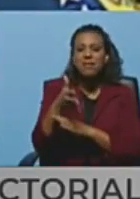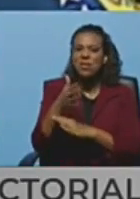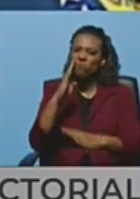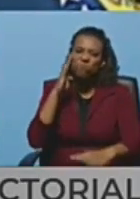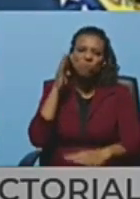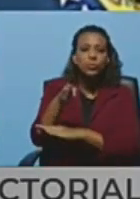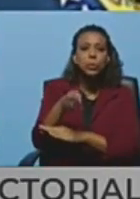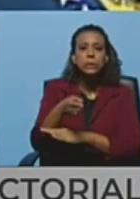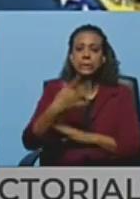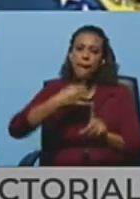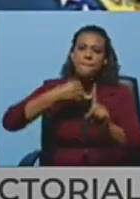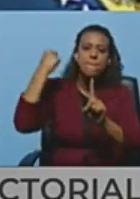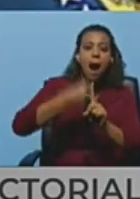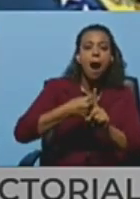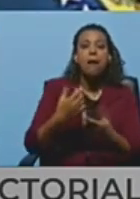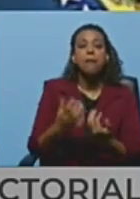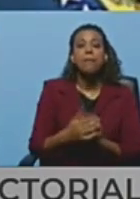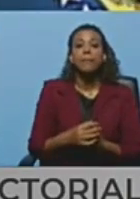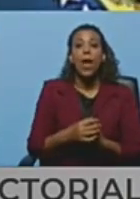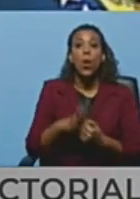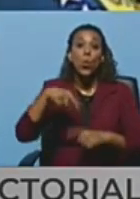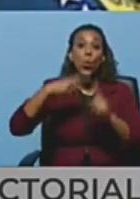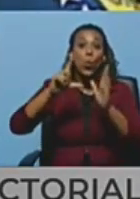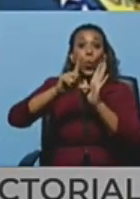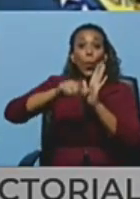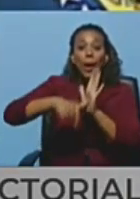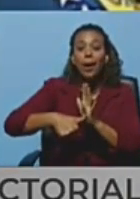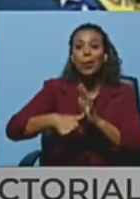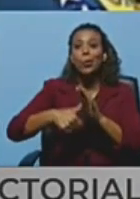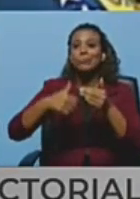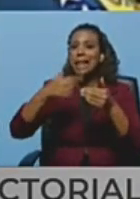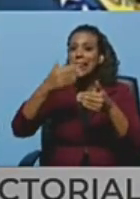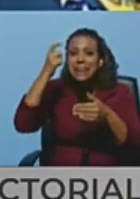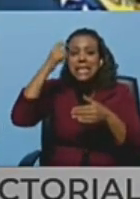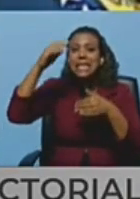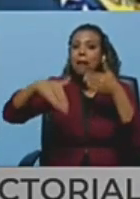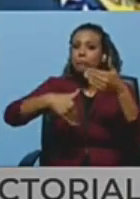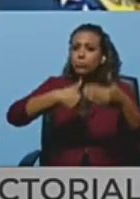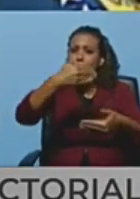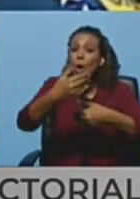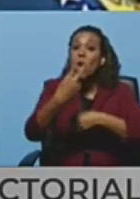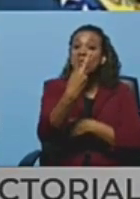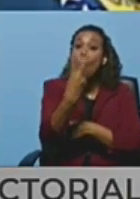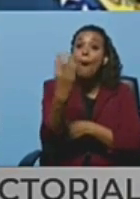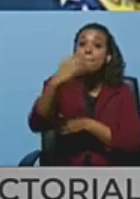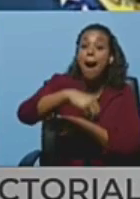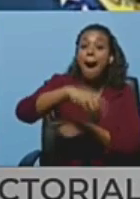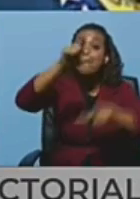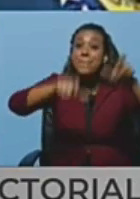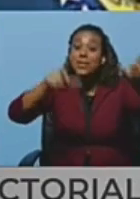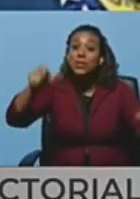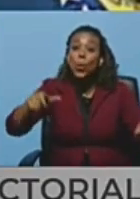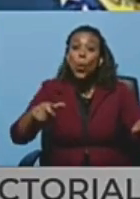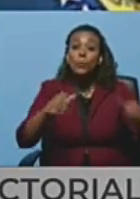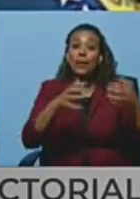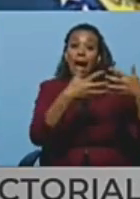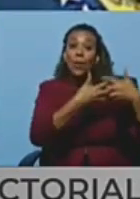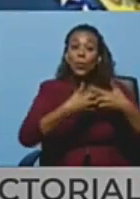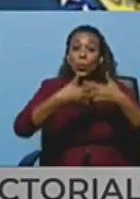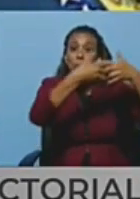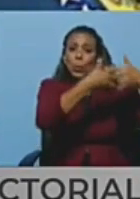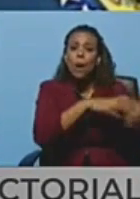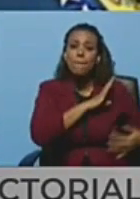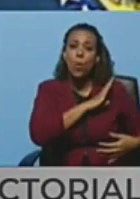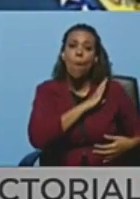Venezuela. Luego capturamos a dos ciudadanos, uno norteamericano, Aaron Barrett